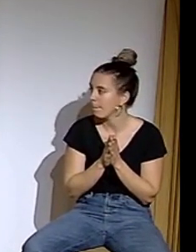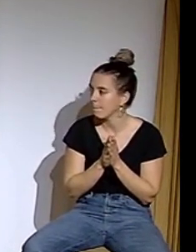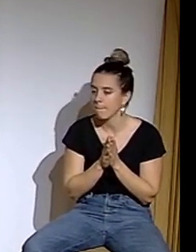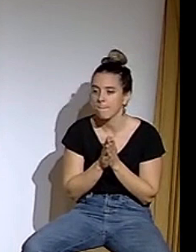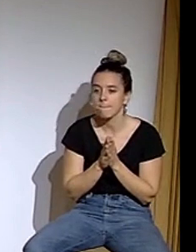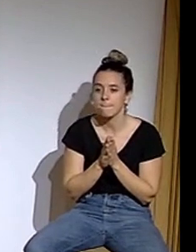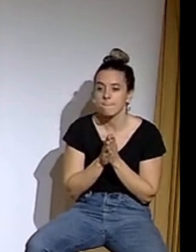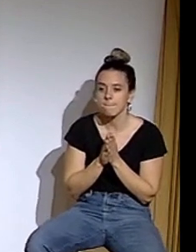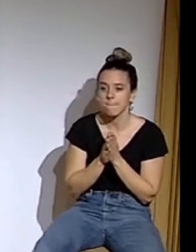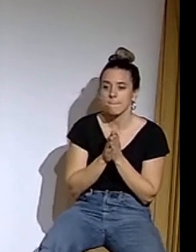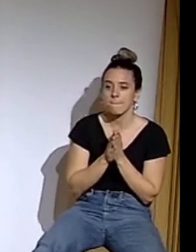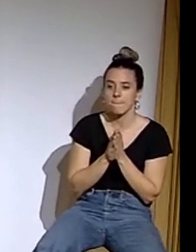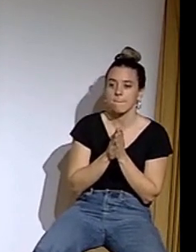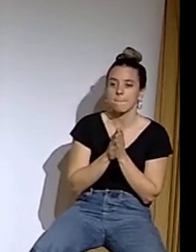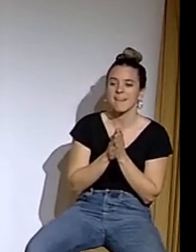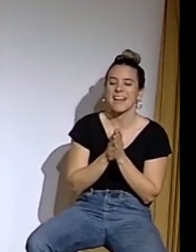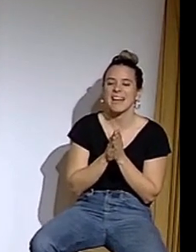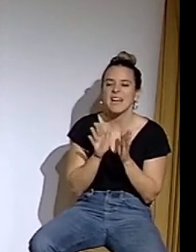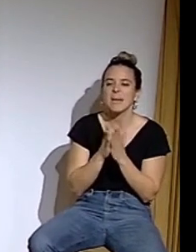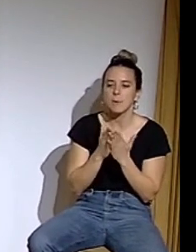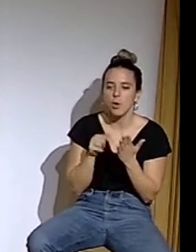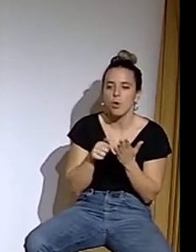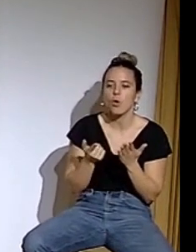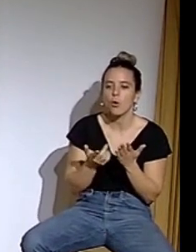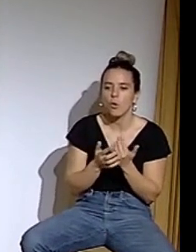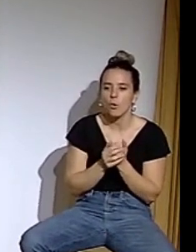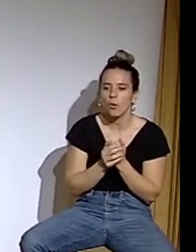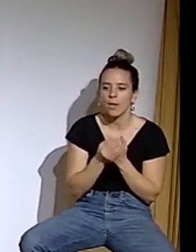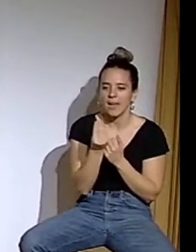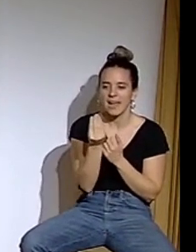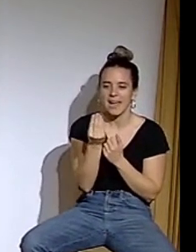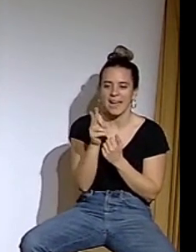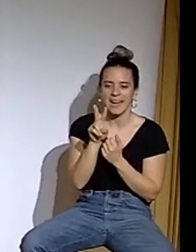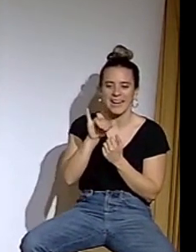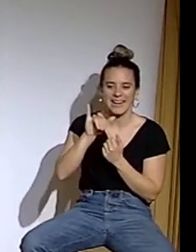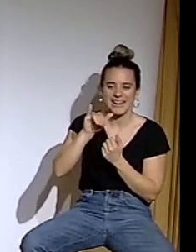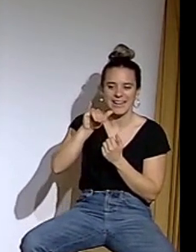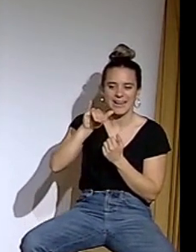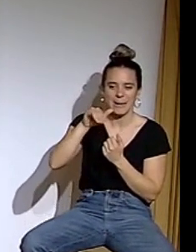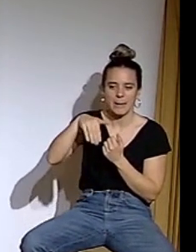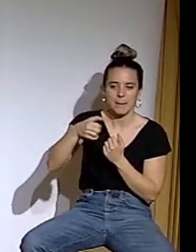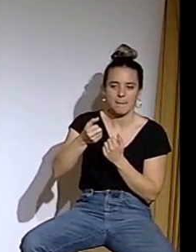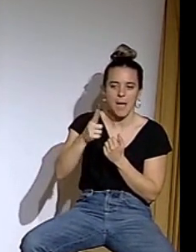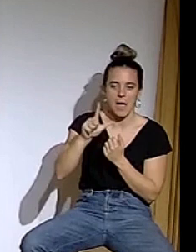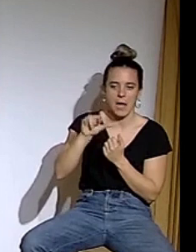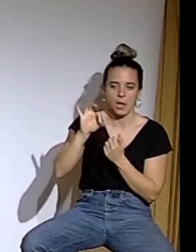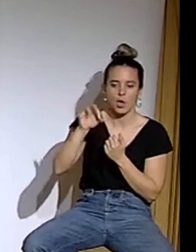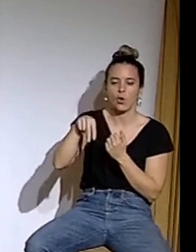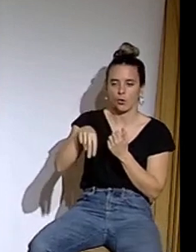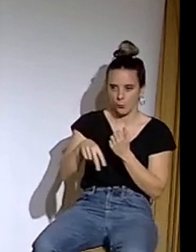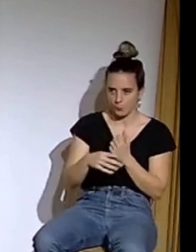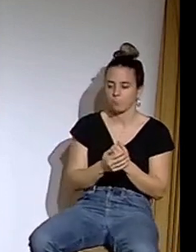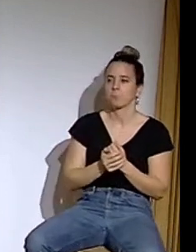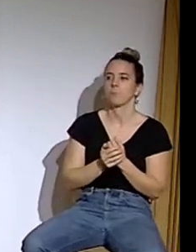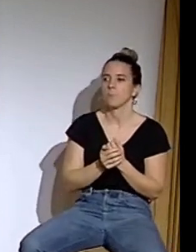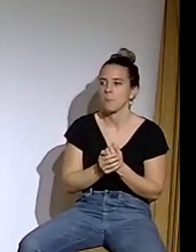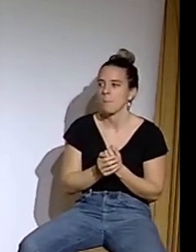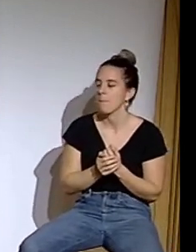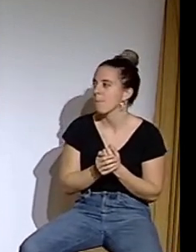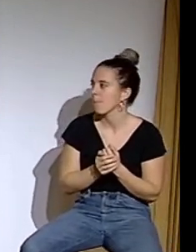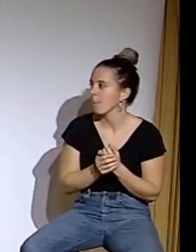las 12 leyes espirituales que expone y bueno cada elemento